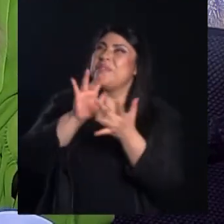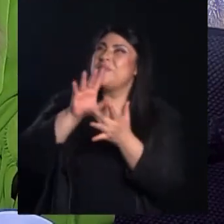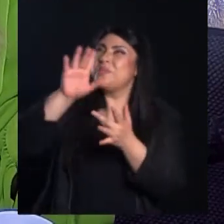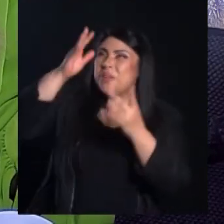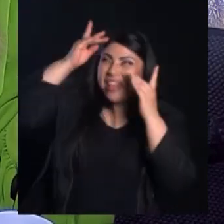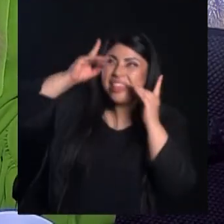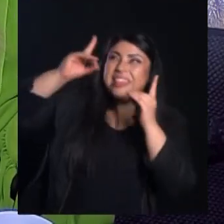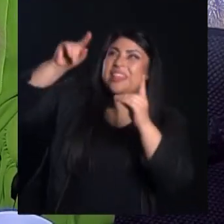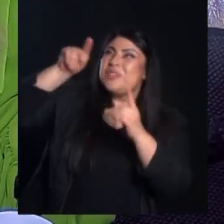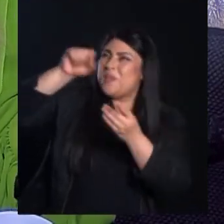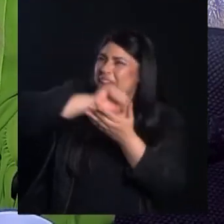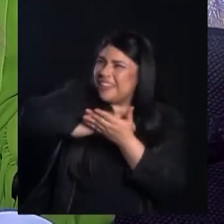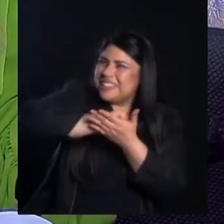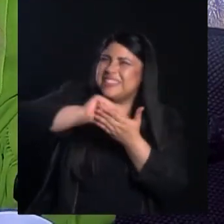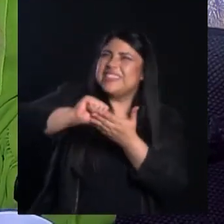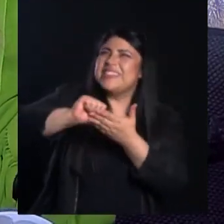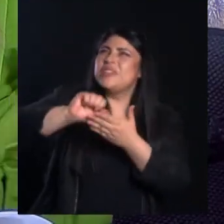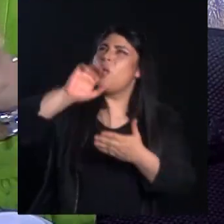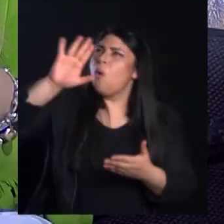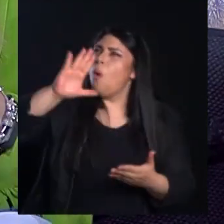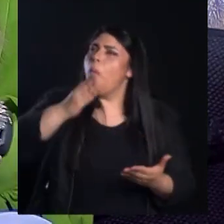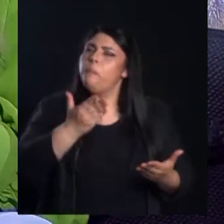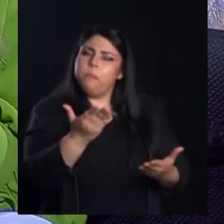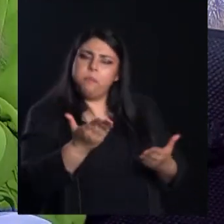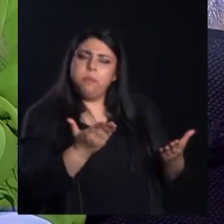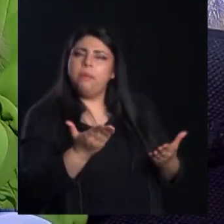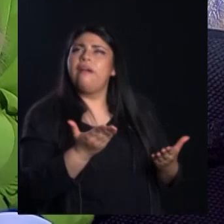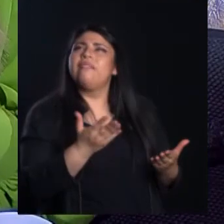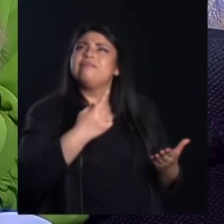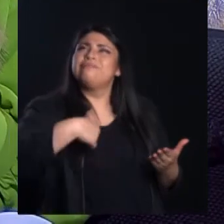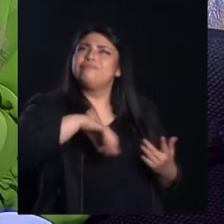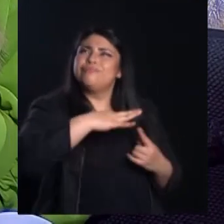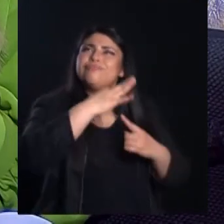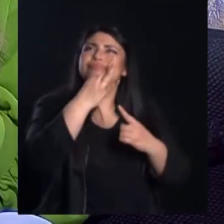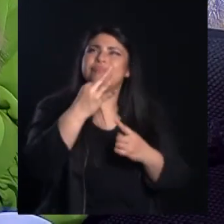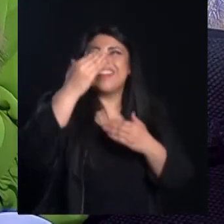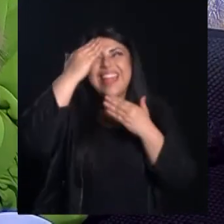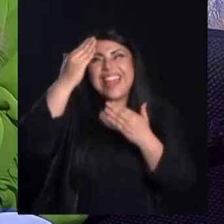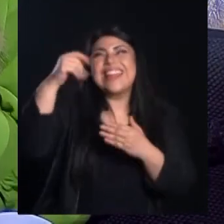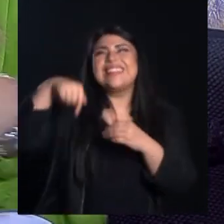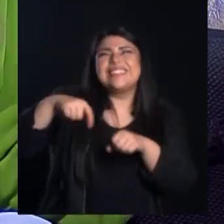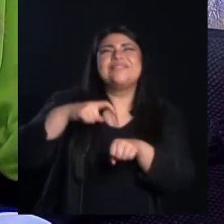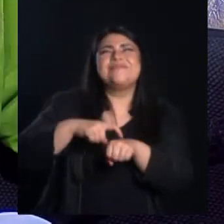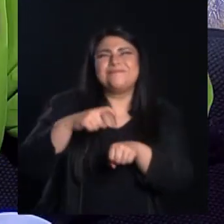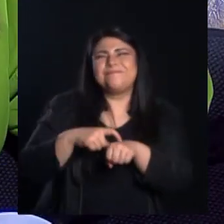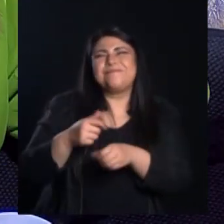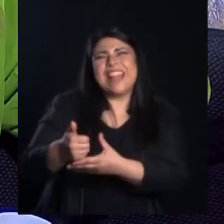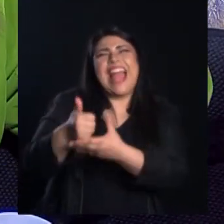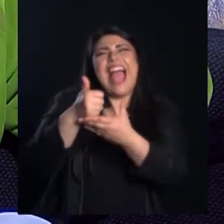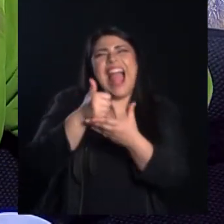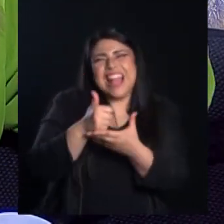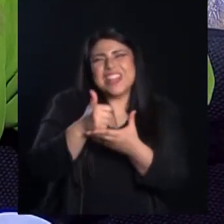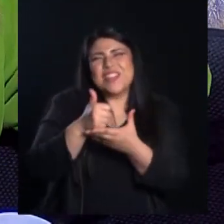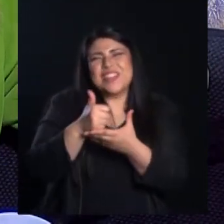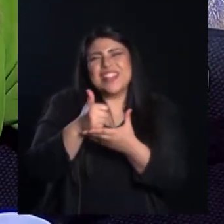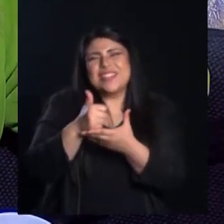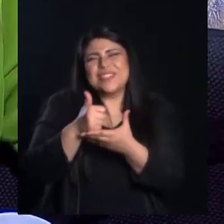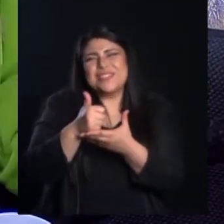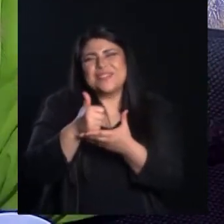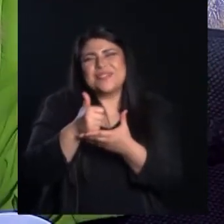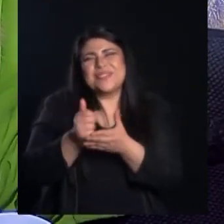porque tú eres santo y a ti te placer usarlo señor gracias por este tiempo ayúdanos y